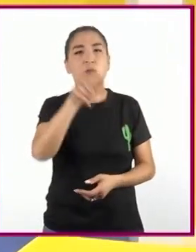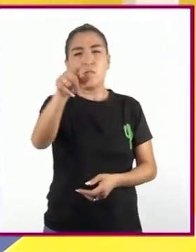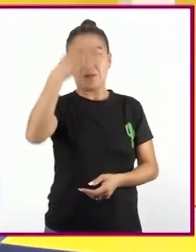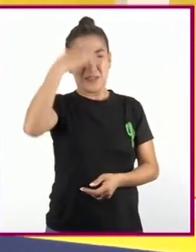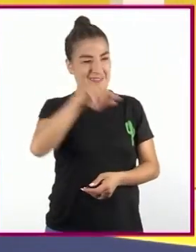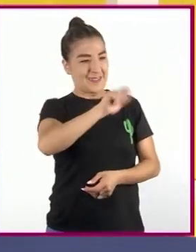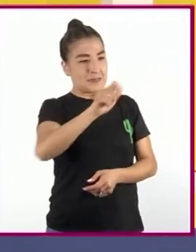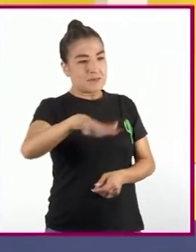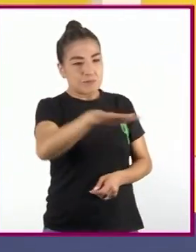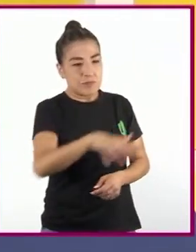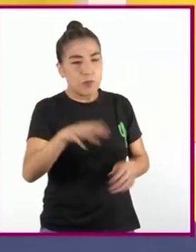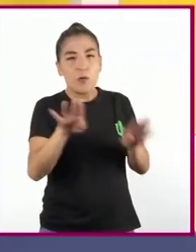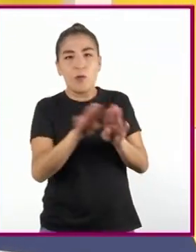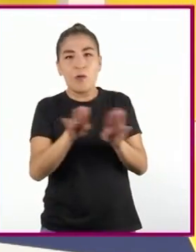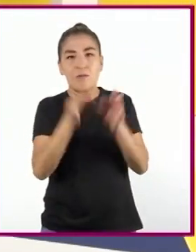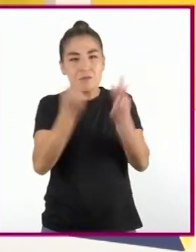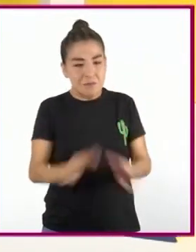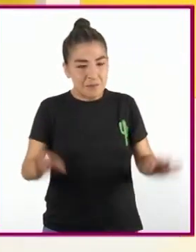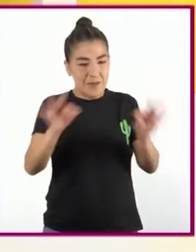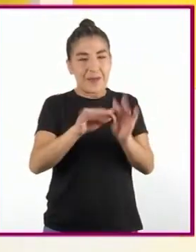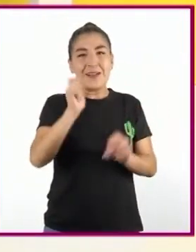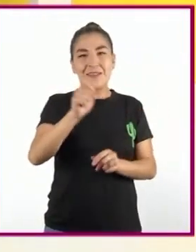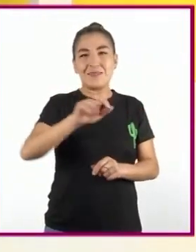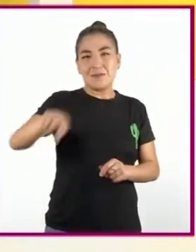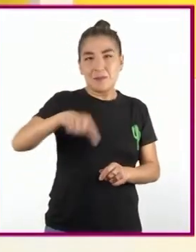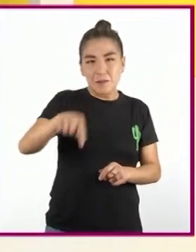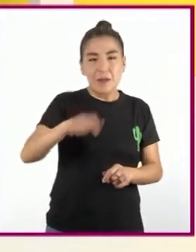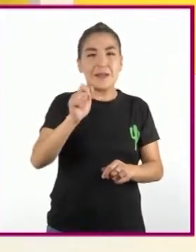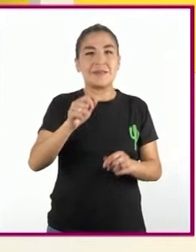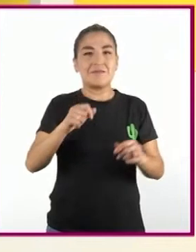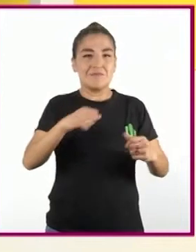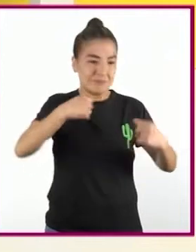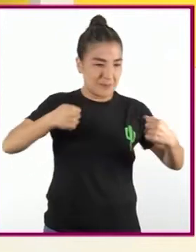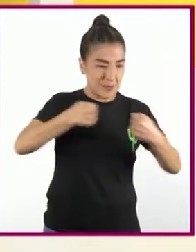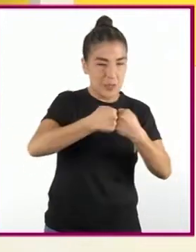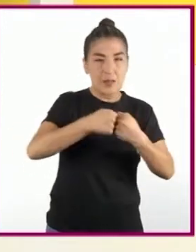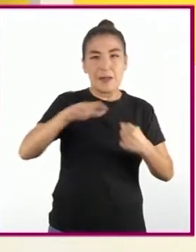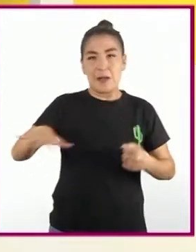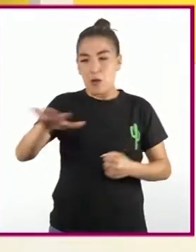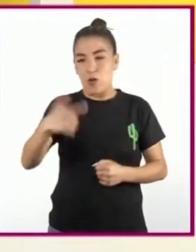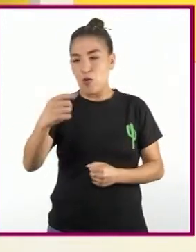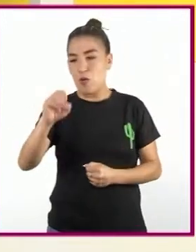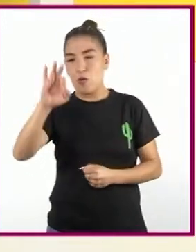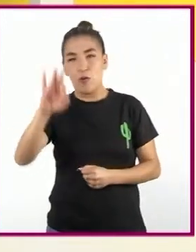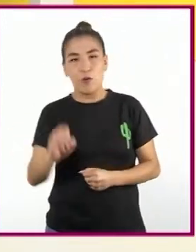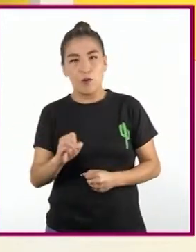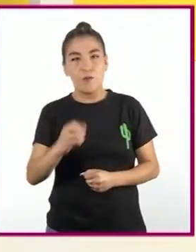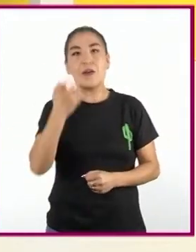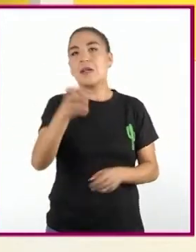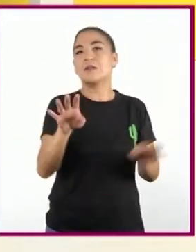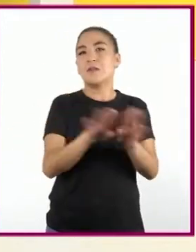el desarrollo comercial de la zona Costa del Golfo y el Altiplano Central? ¿El papel que jugó con respecto a las otras